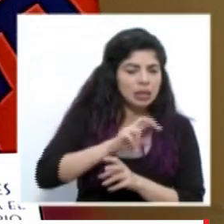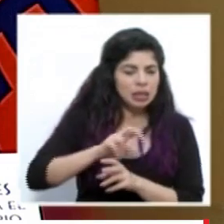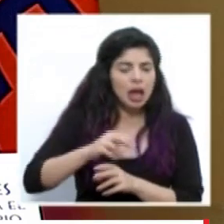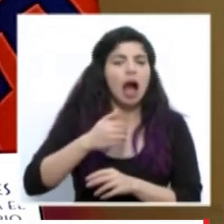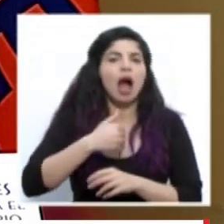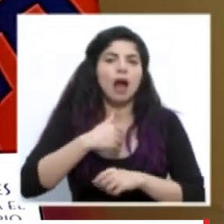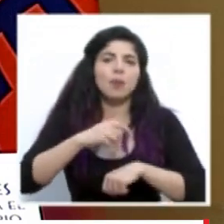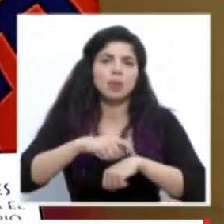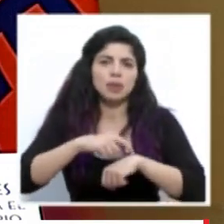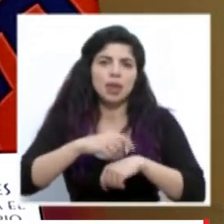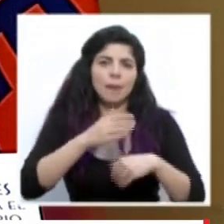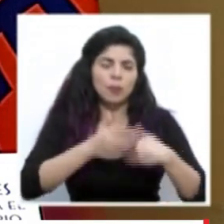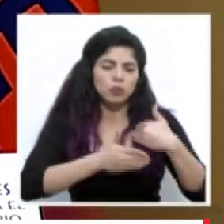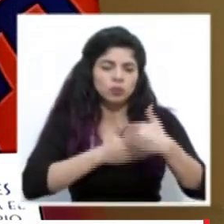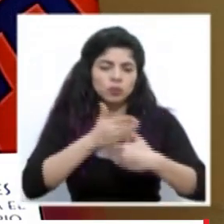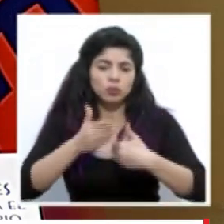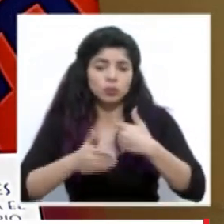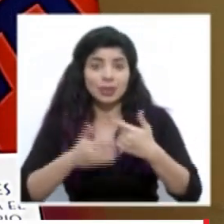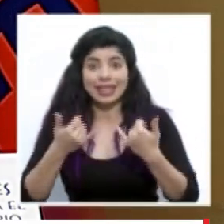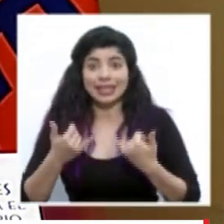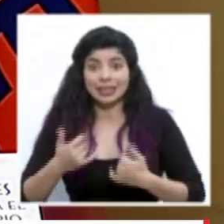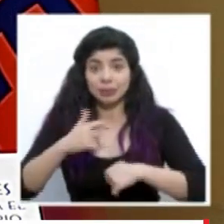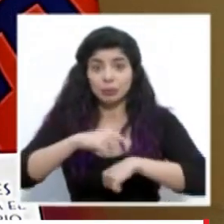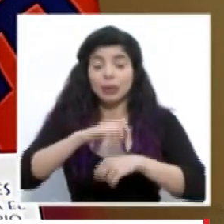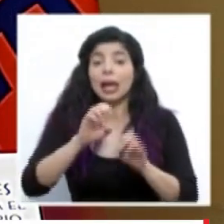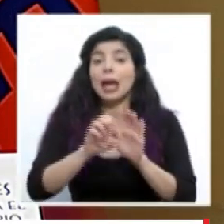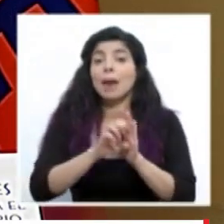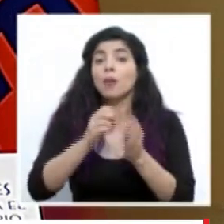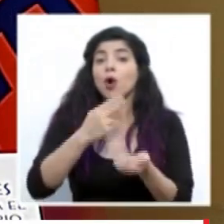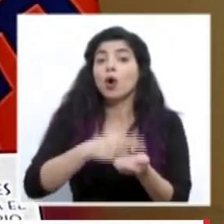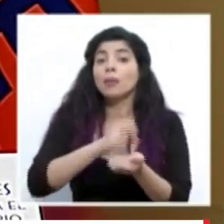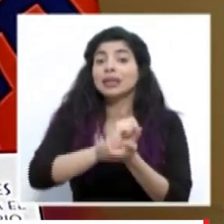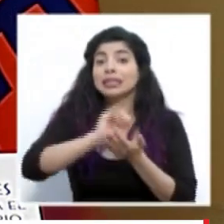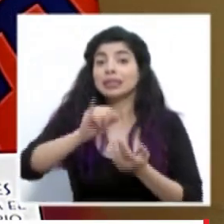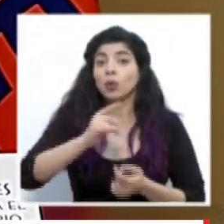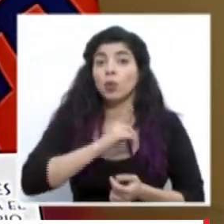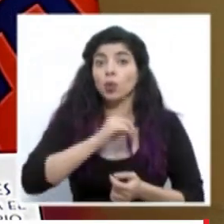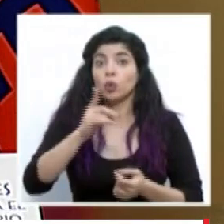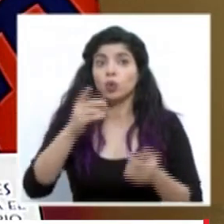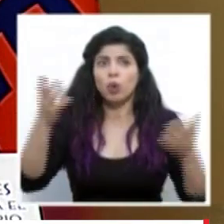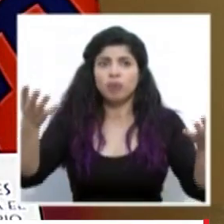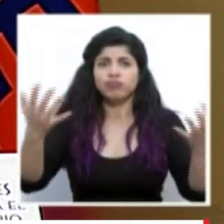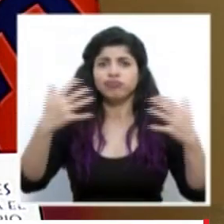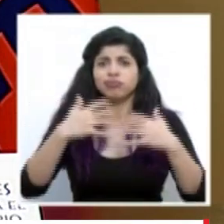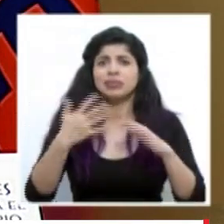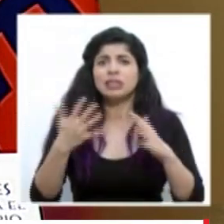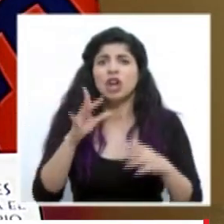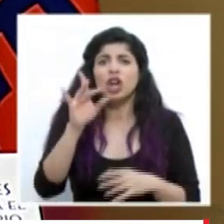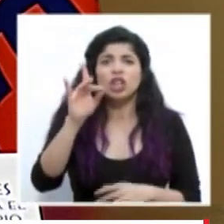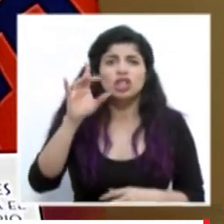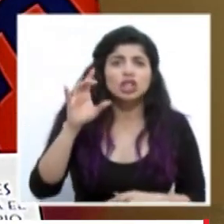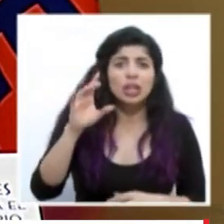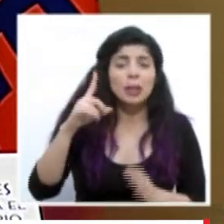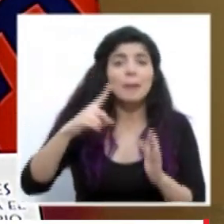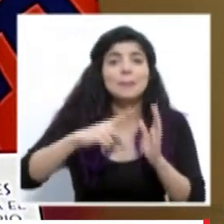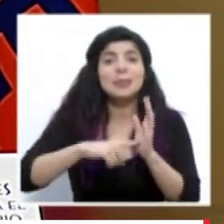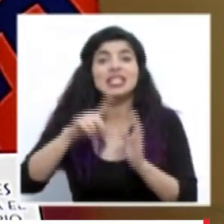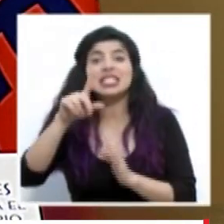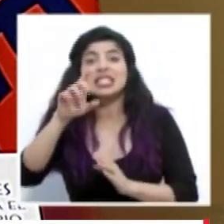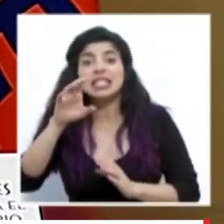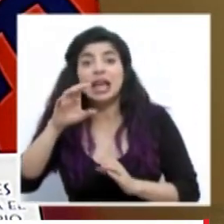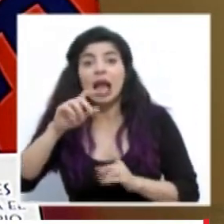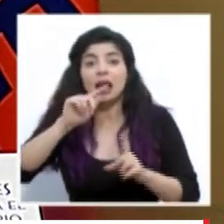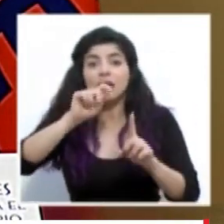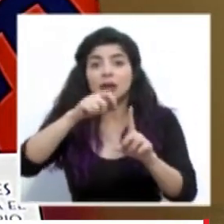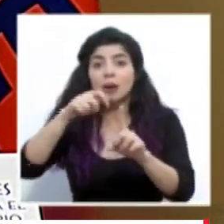tiempo determinado, y en este momento, por ejemplo, en el Hospital San Juan de Dios se están recibiendo entre 800 y 1.100